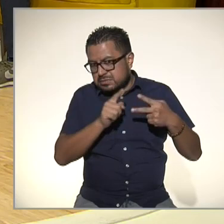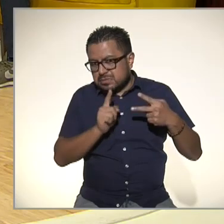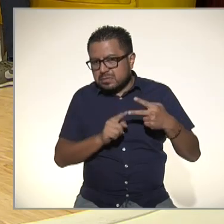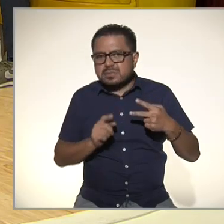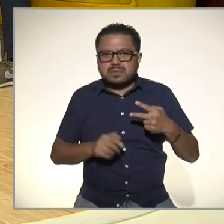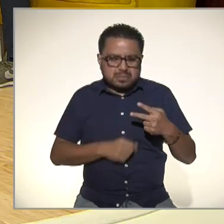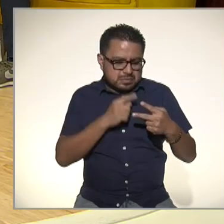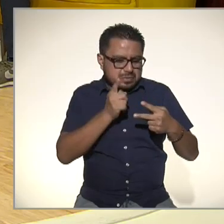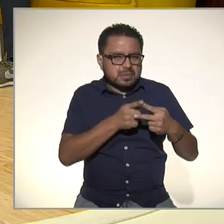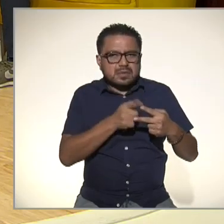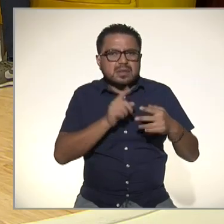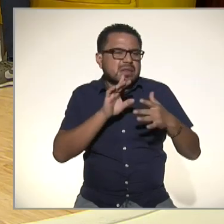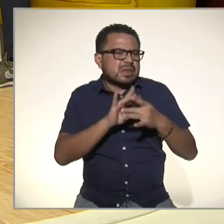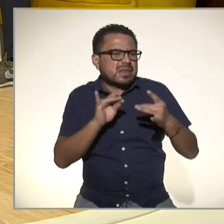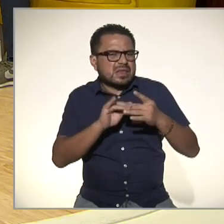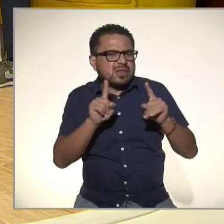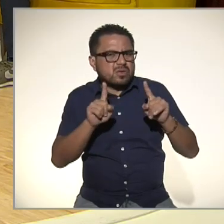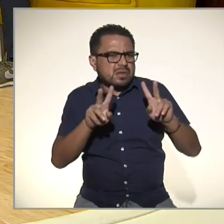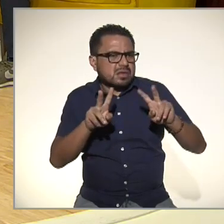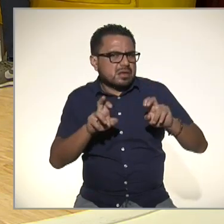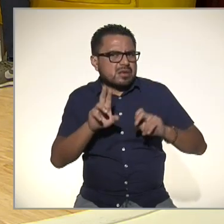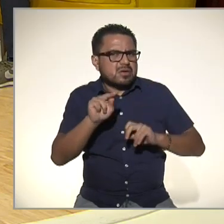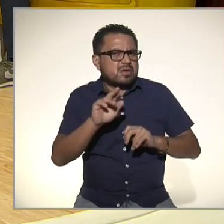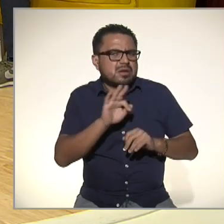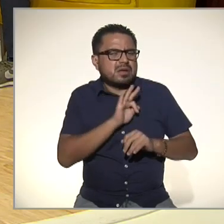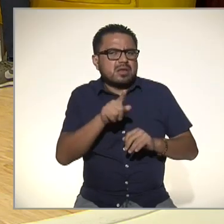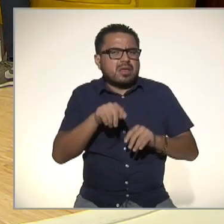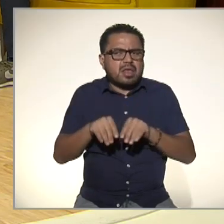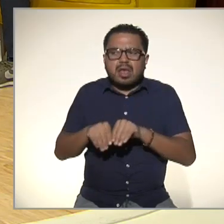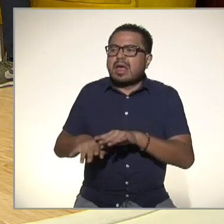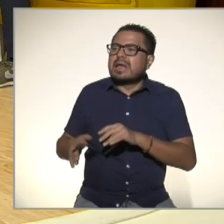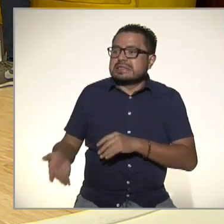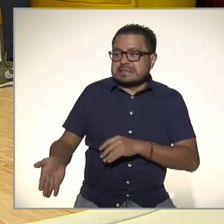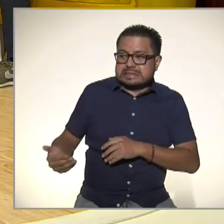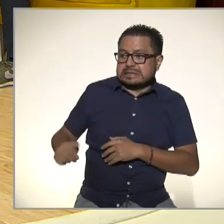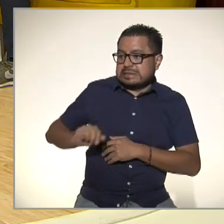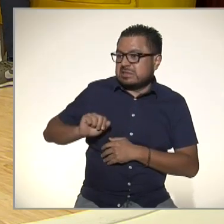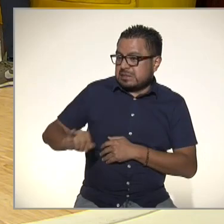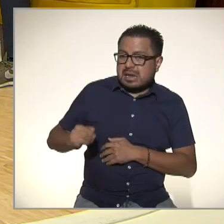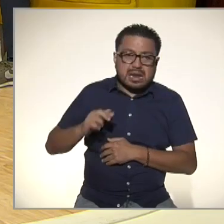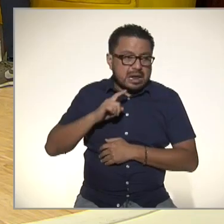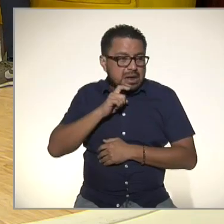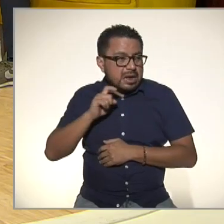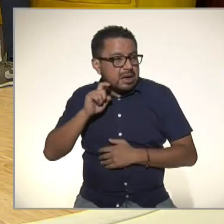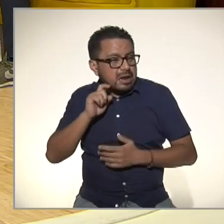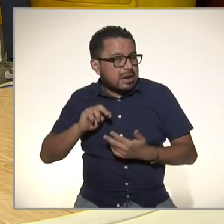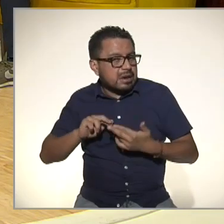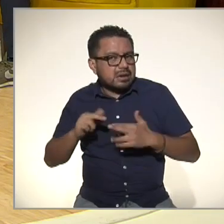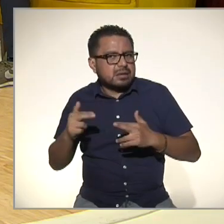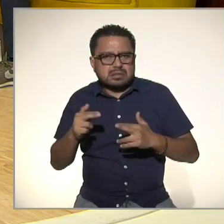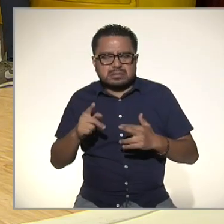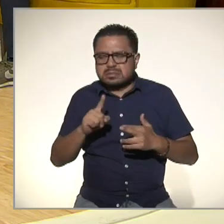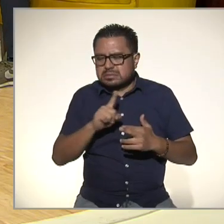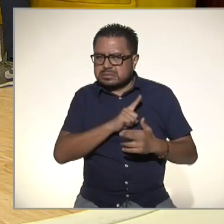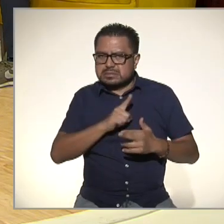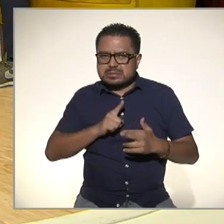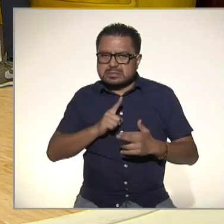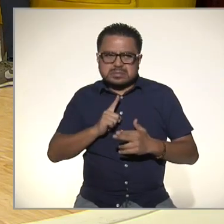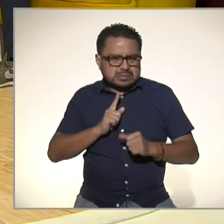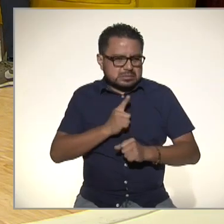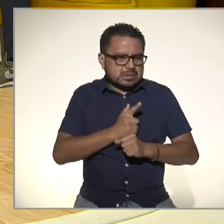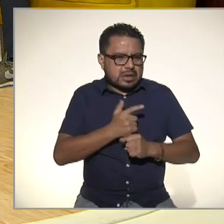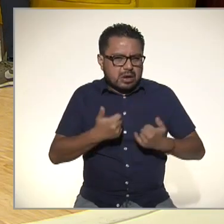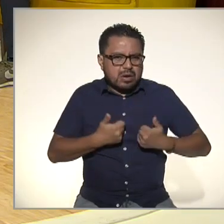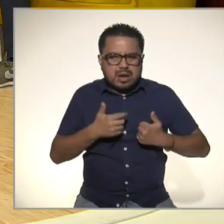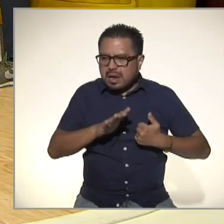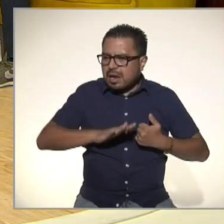hecho de hablar de un tema no quiere decir que lo estés promoviendo a que tengan relaciones sexuales, porque nada más hay que voltear a ver la historia. Relaciones sexuales los jóvenes